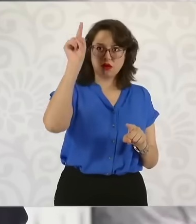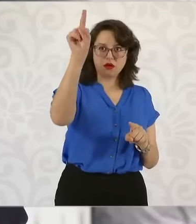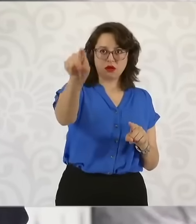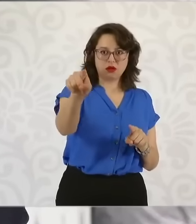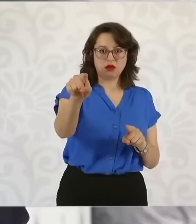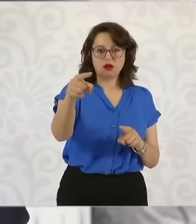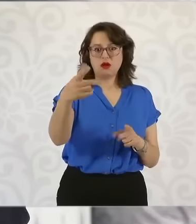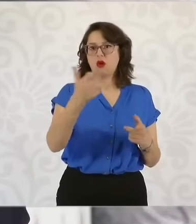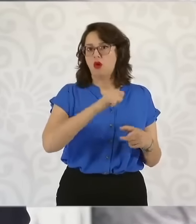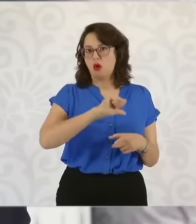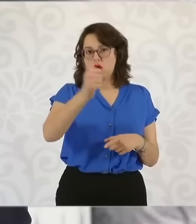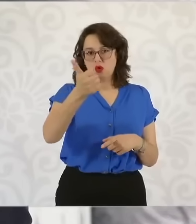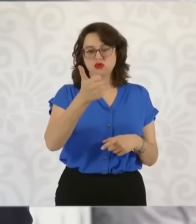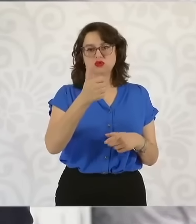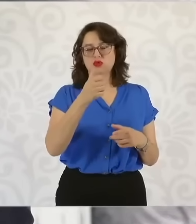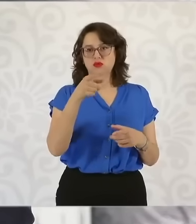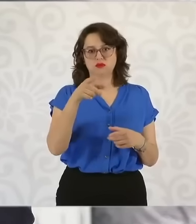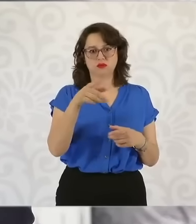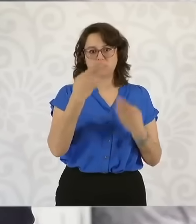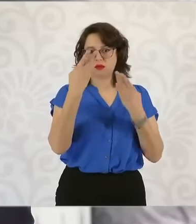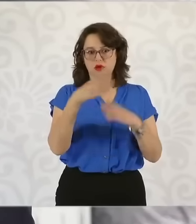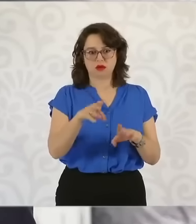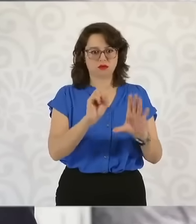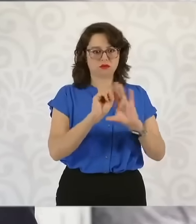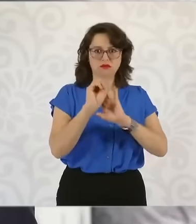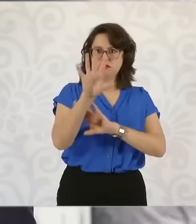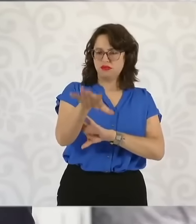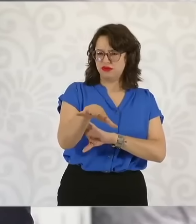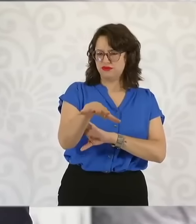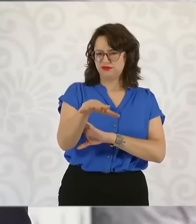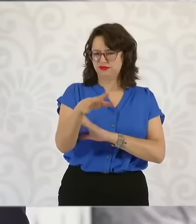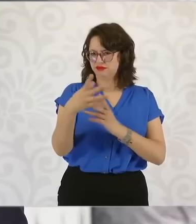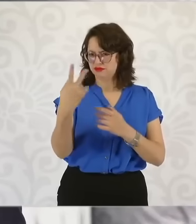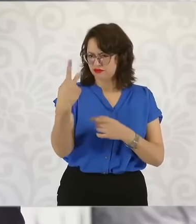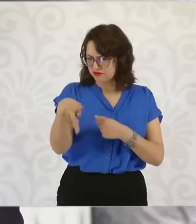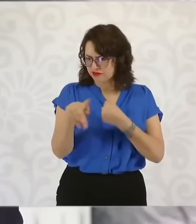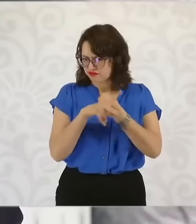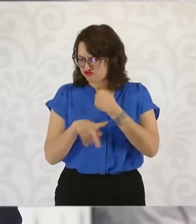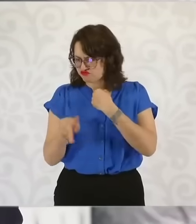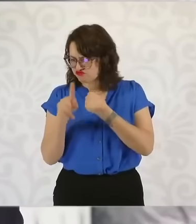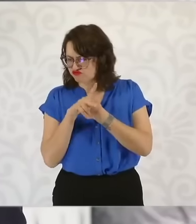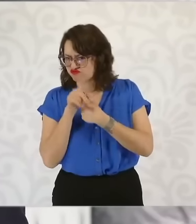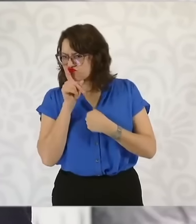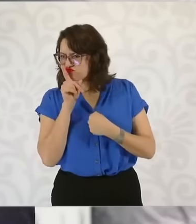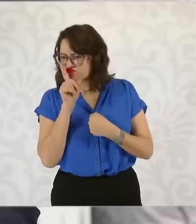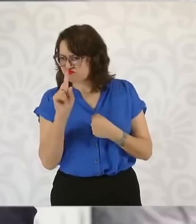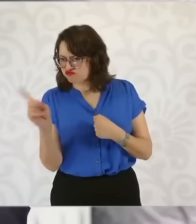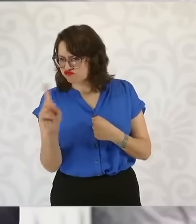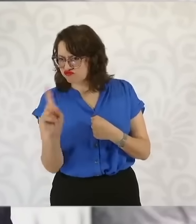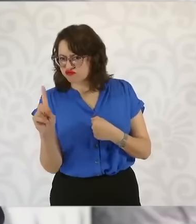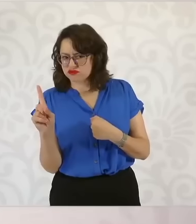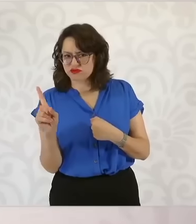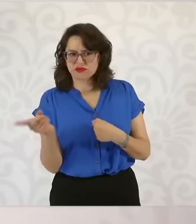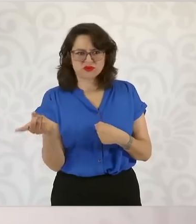Bank en Barbados, que ni siquiera es de Barbados, tiene su sede